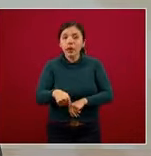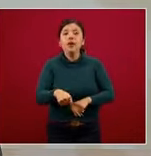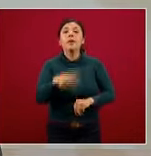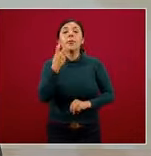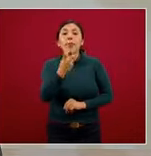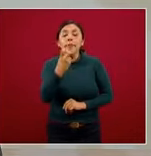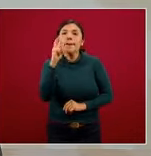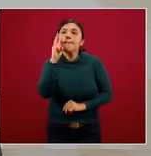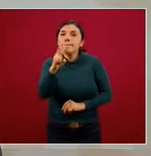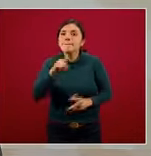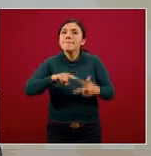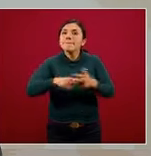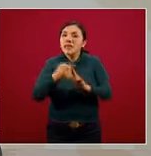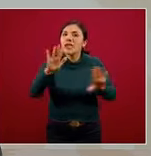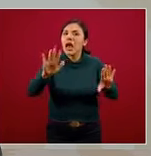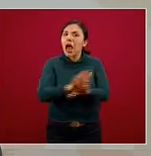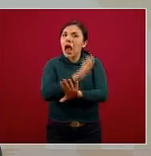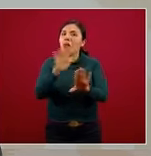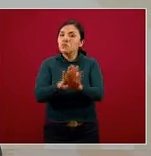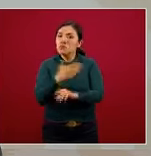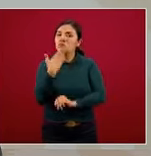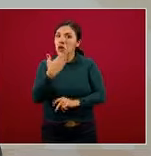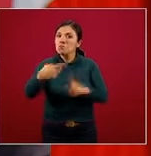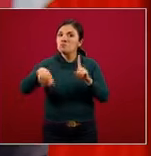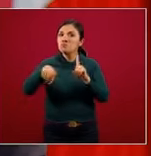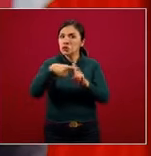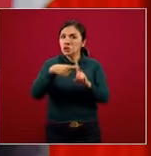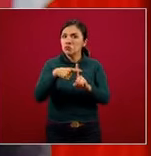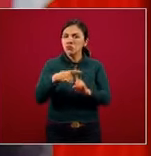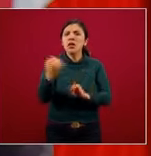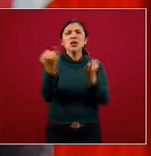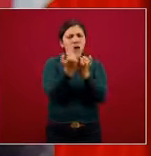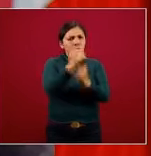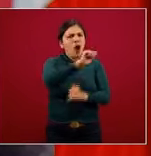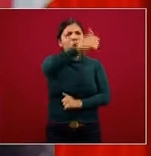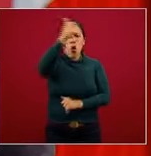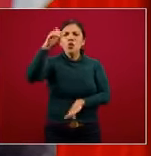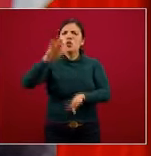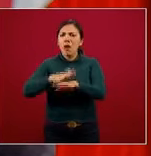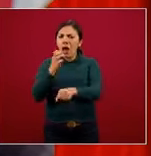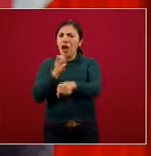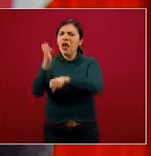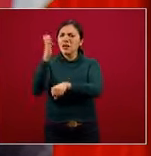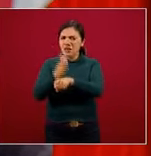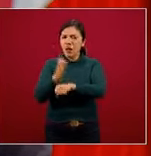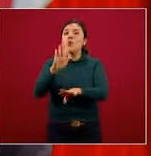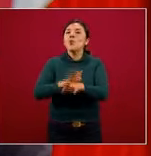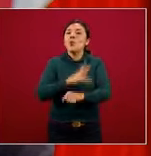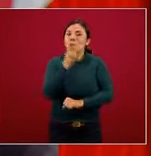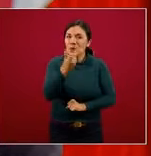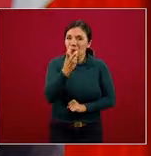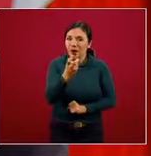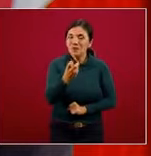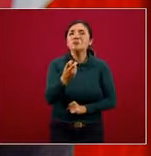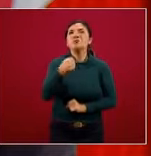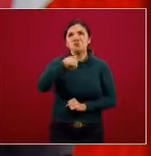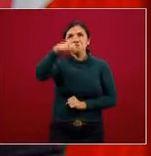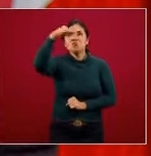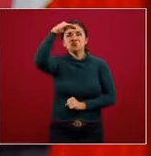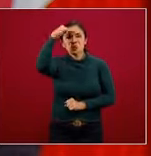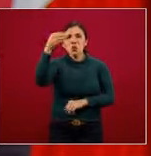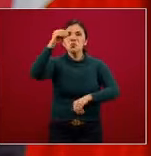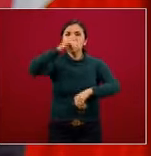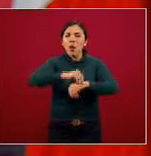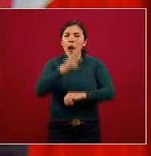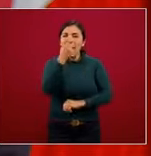y ahí es donde vemos este cambio positivo. Lo vemos también en otras entidades federativas, precisamente por eso optamos por entrar a